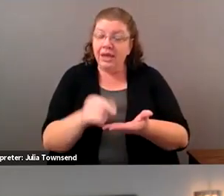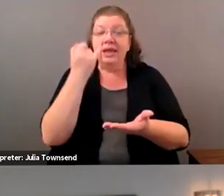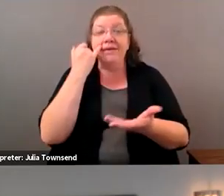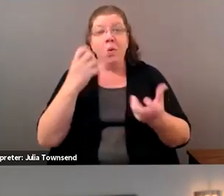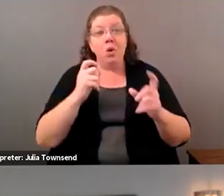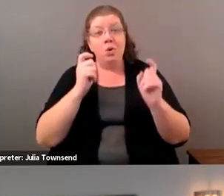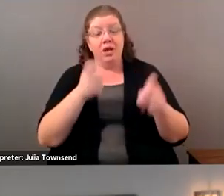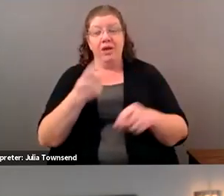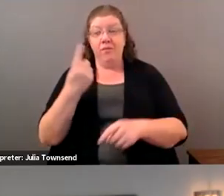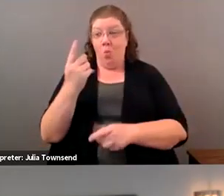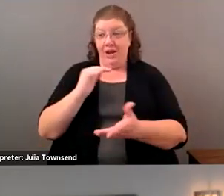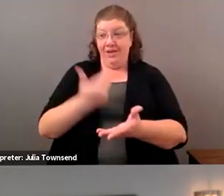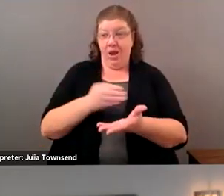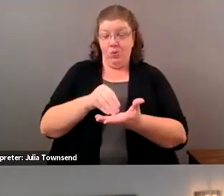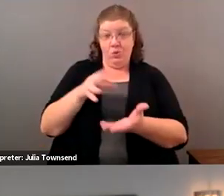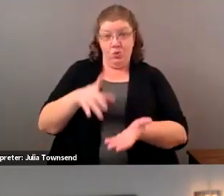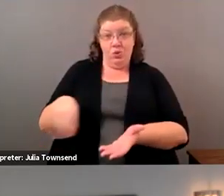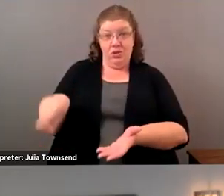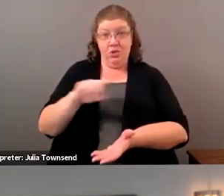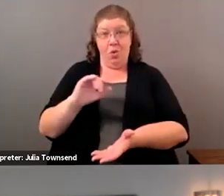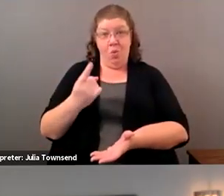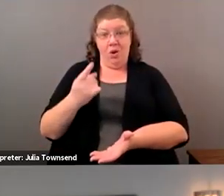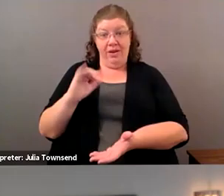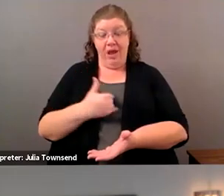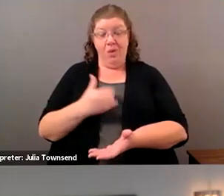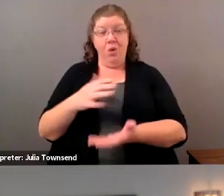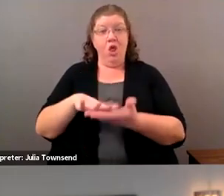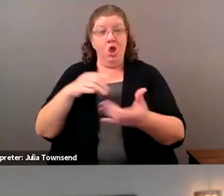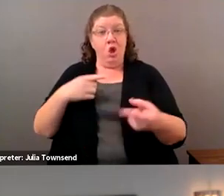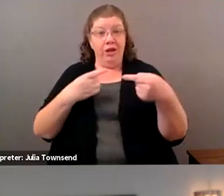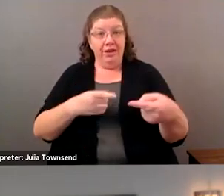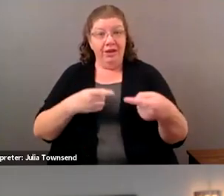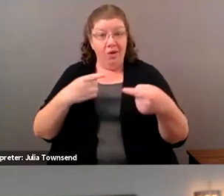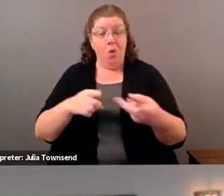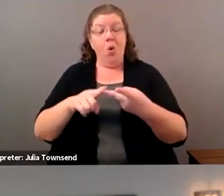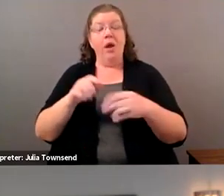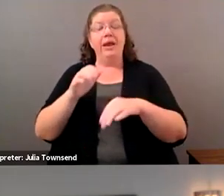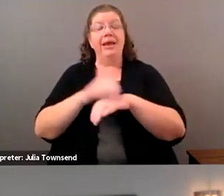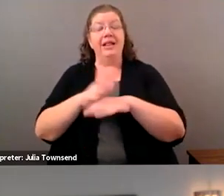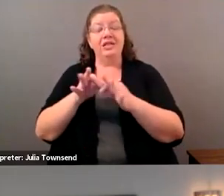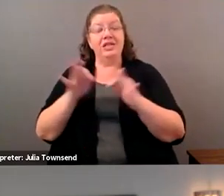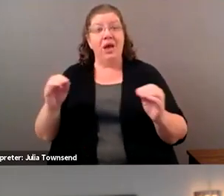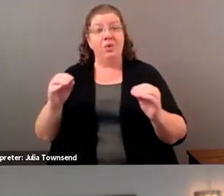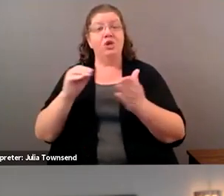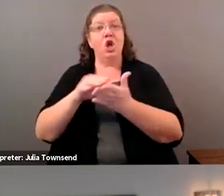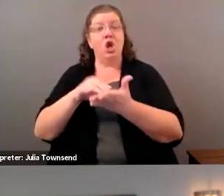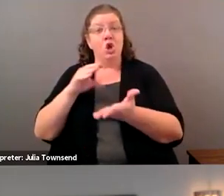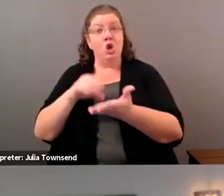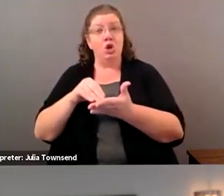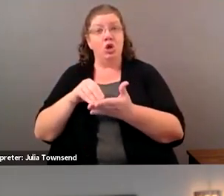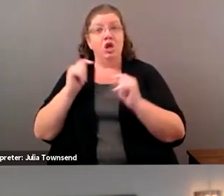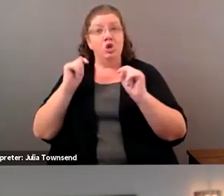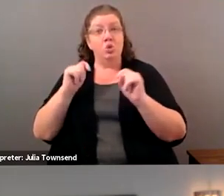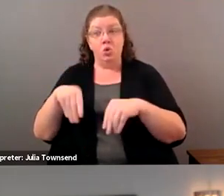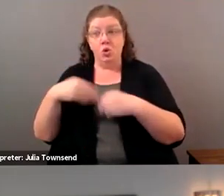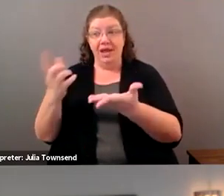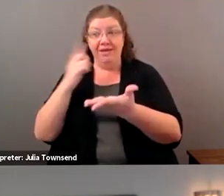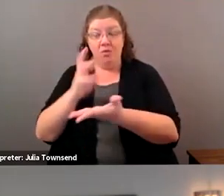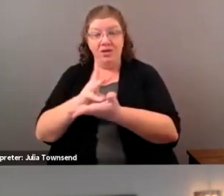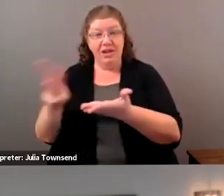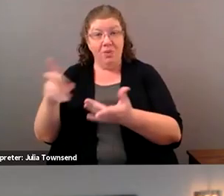darle a uno de los estudiantes son diferentes de aprendizaje o aprendí inglés un tutor en verano por seis